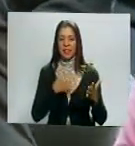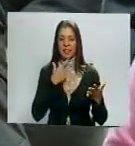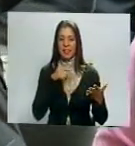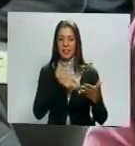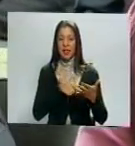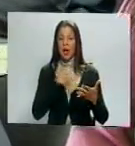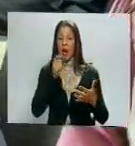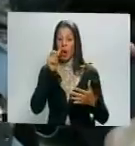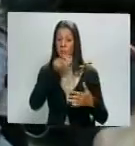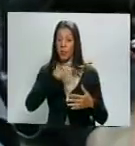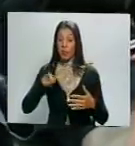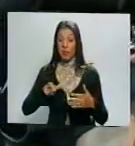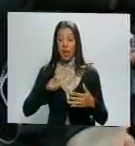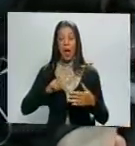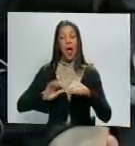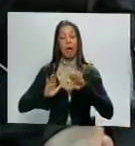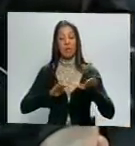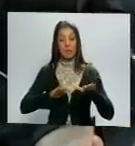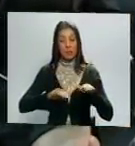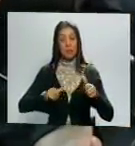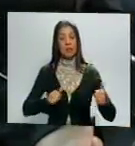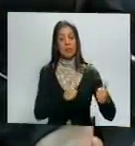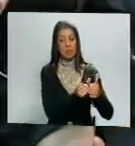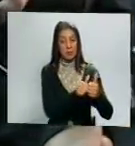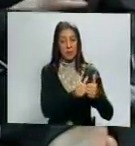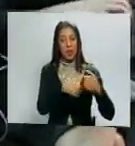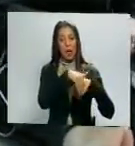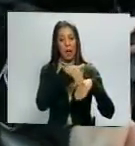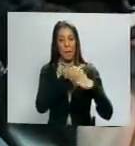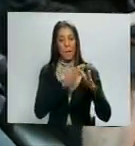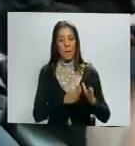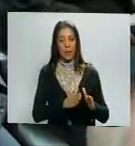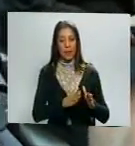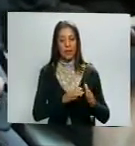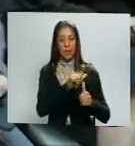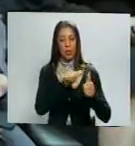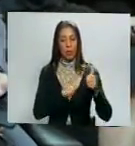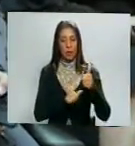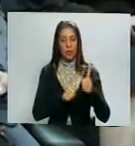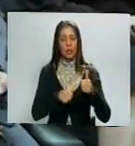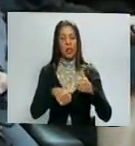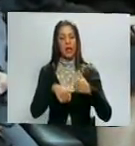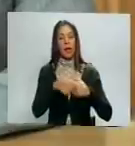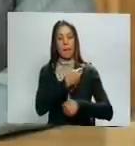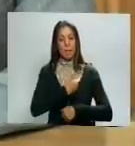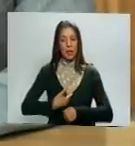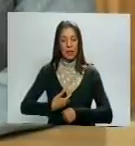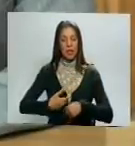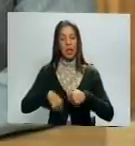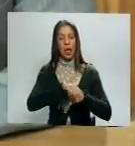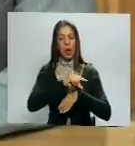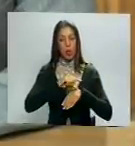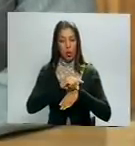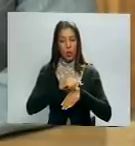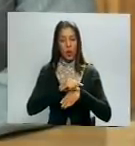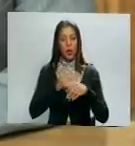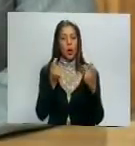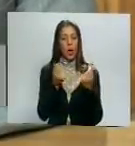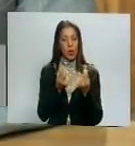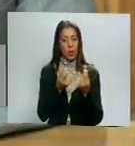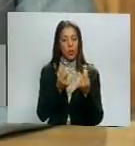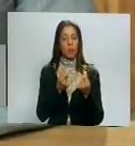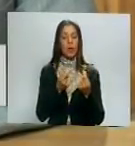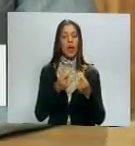Riva, a fin de acompañar al ciudadano Wilmar Castro Soteldo, vicepresidente del gobierno del área económica